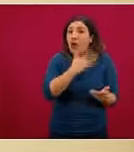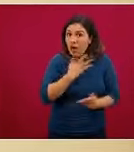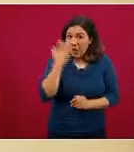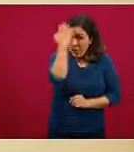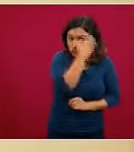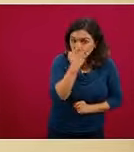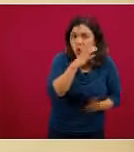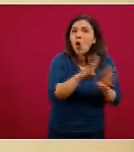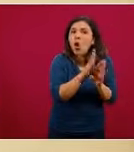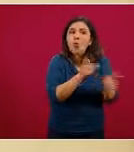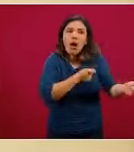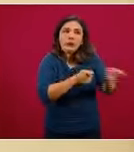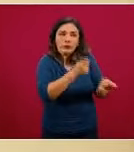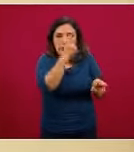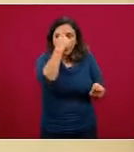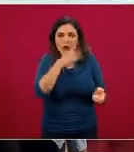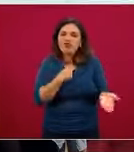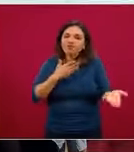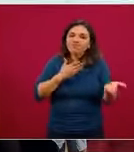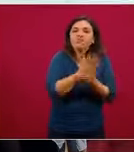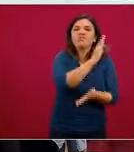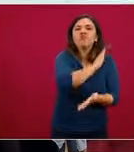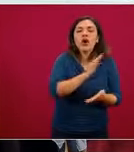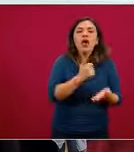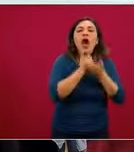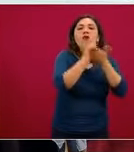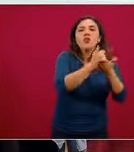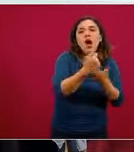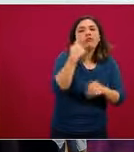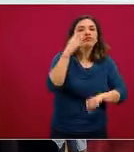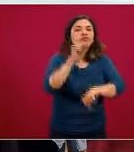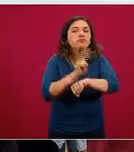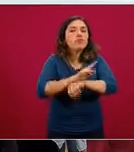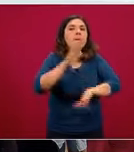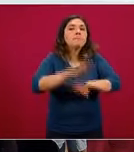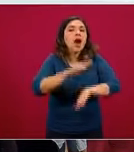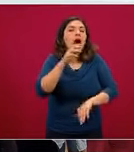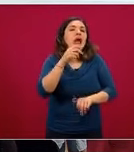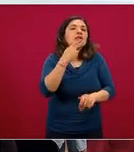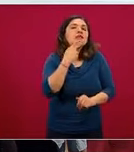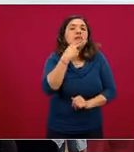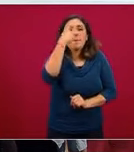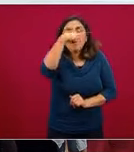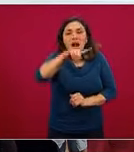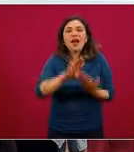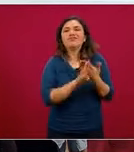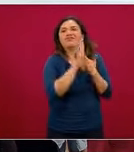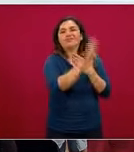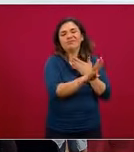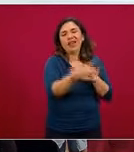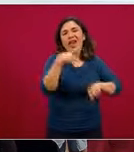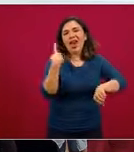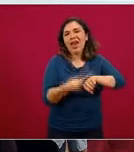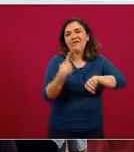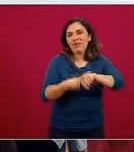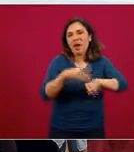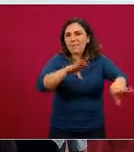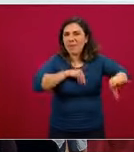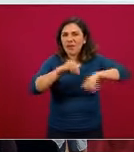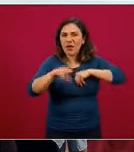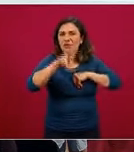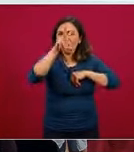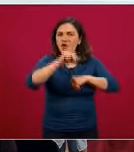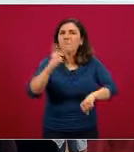mejores estrategias de intervención que sobre todo vayan encaminadas precisamente a la prevención de infecciones